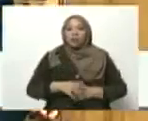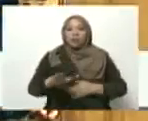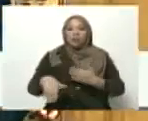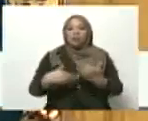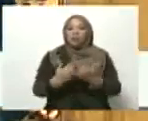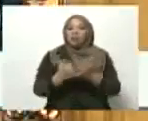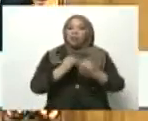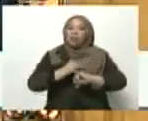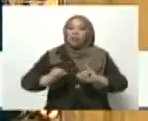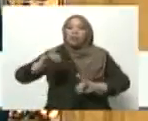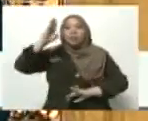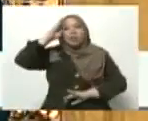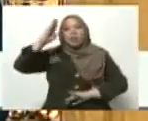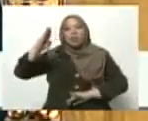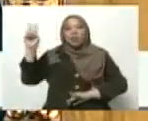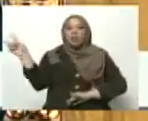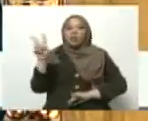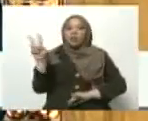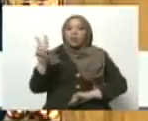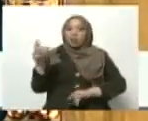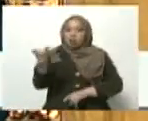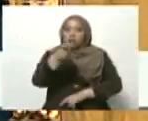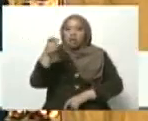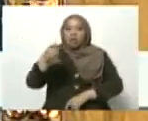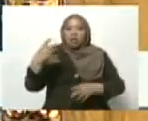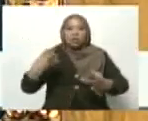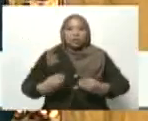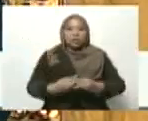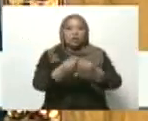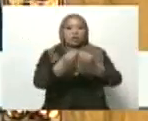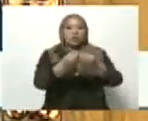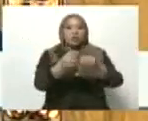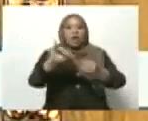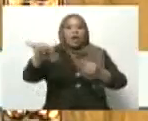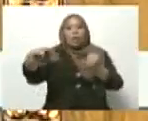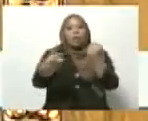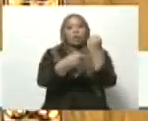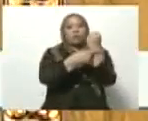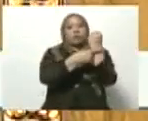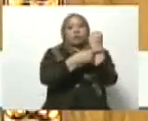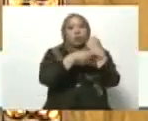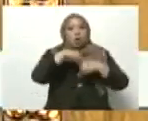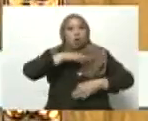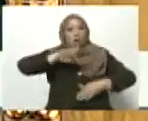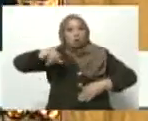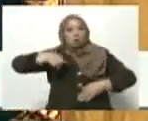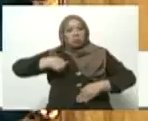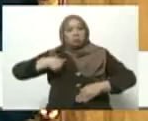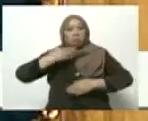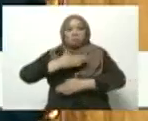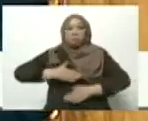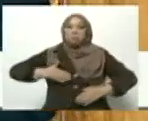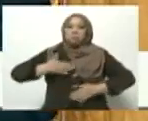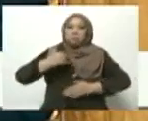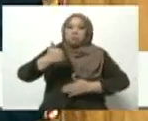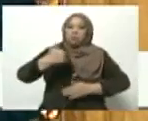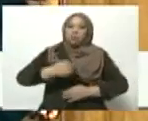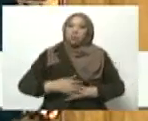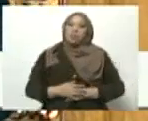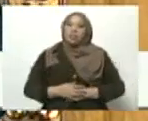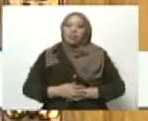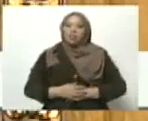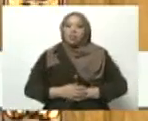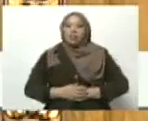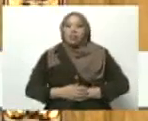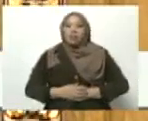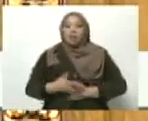a los militares de Venezuela a que se unan a Guaidó. Todos vamos bien, vamos, y estaban pensando que el gobierno iba, que el golpe